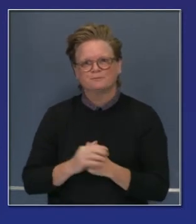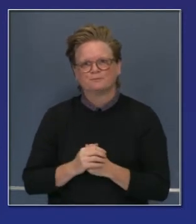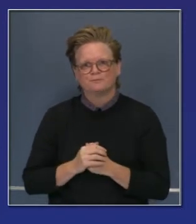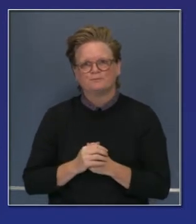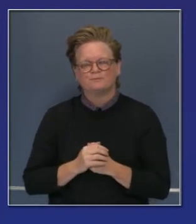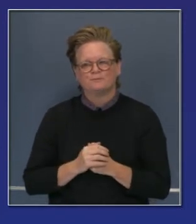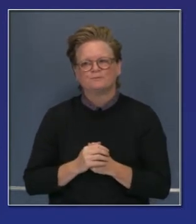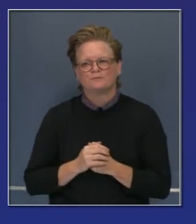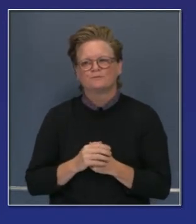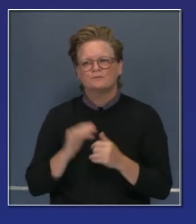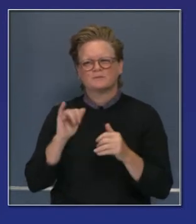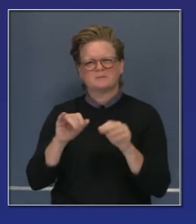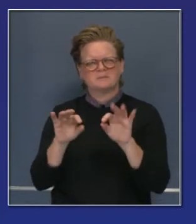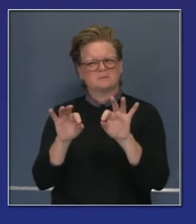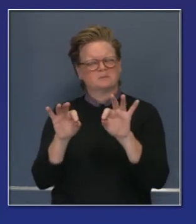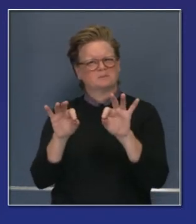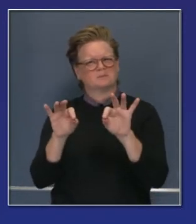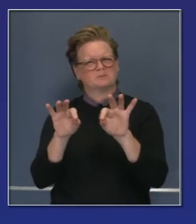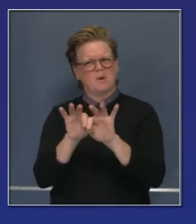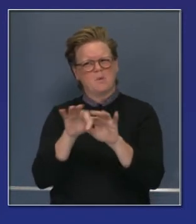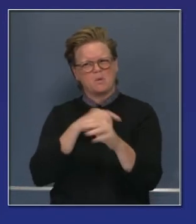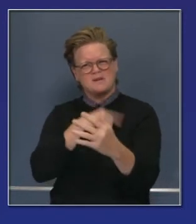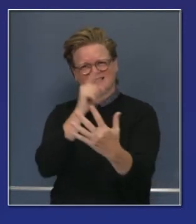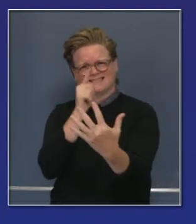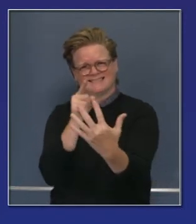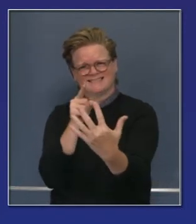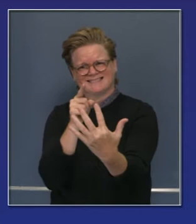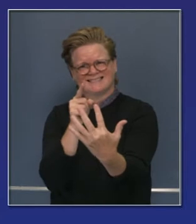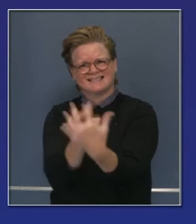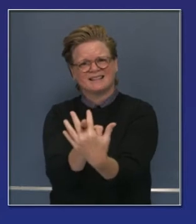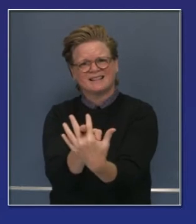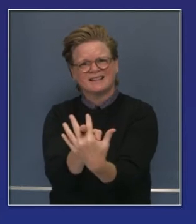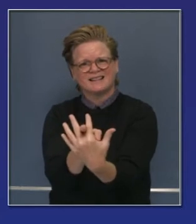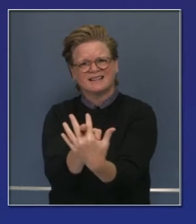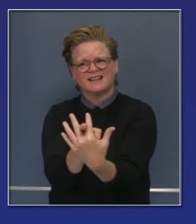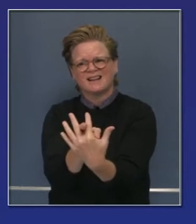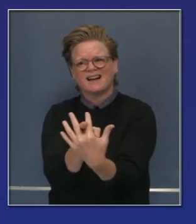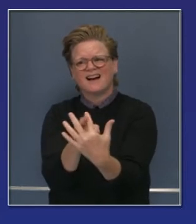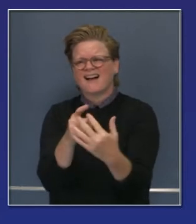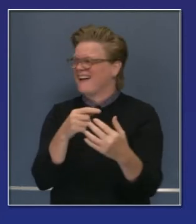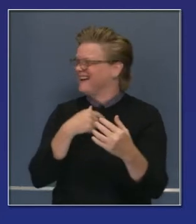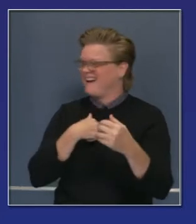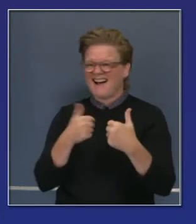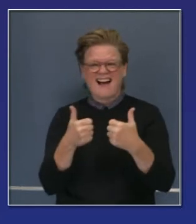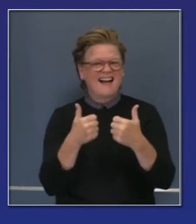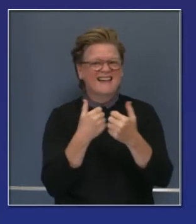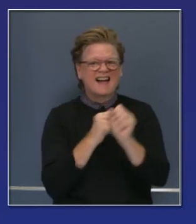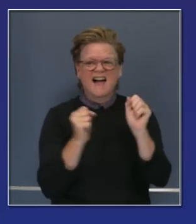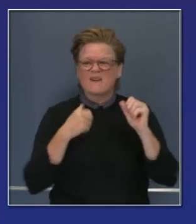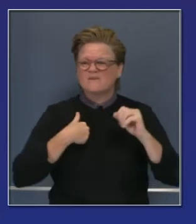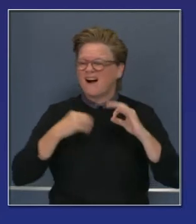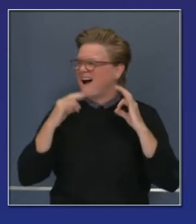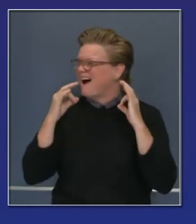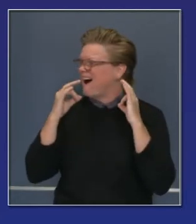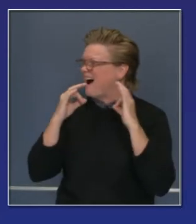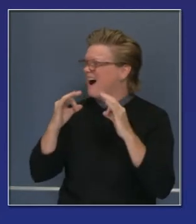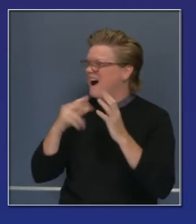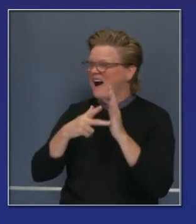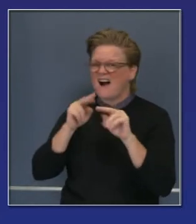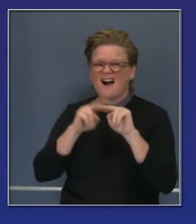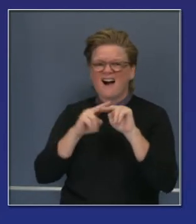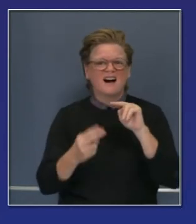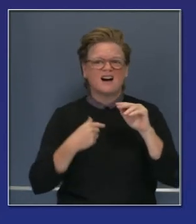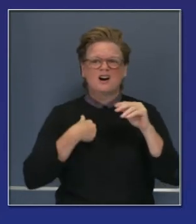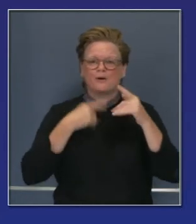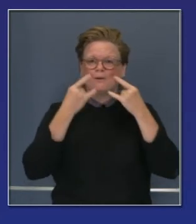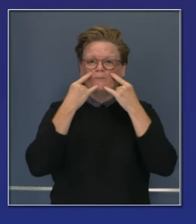que ahora. Así que este es un mensaje importante para recordarle a toda la gente que no hemos salido del lío.